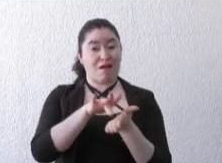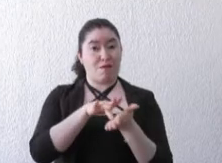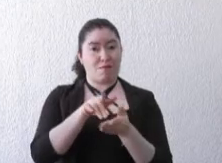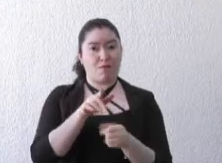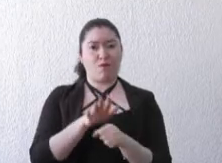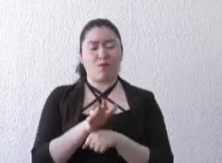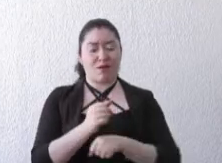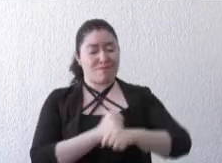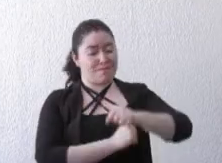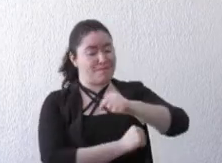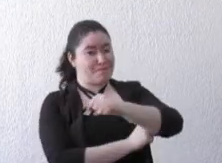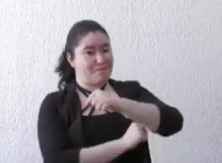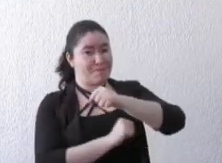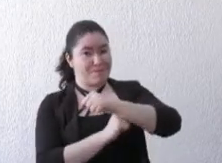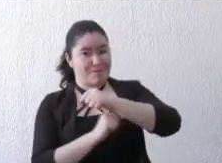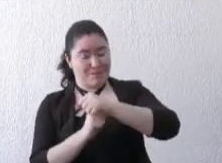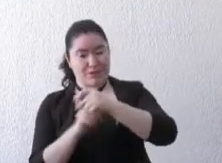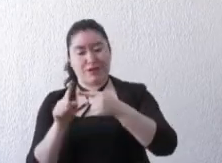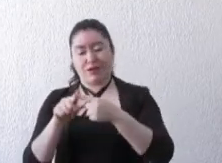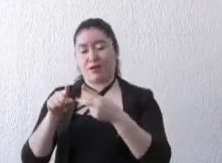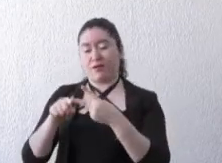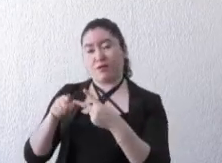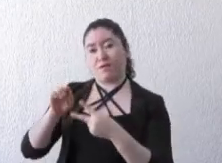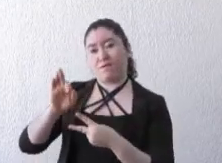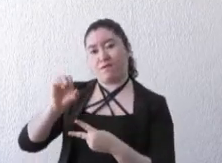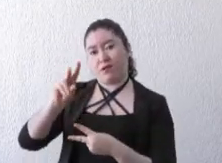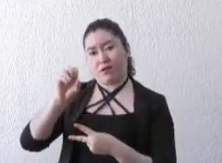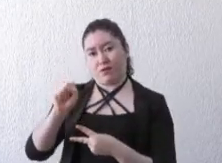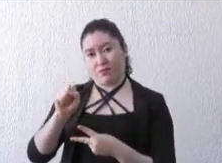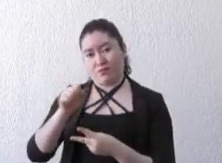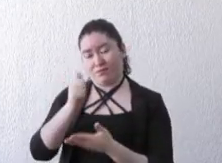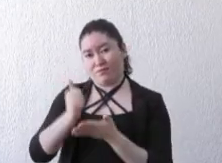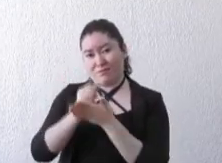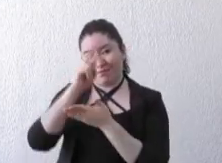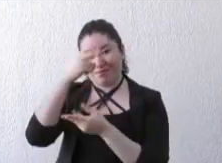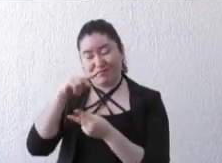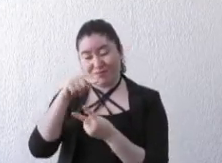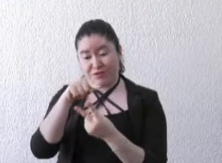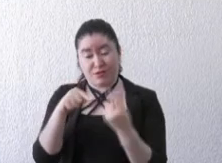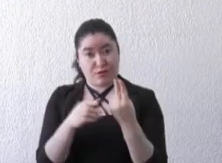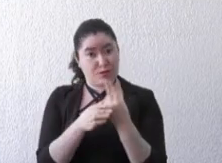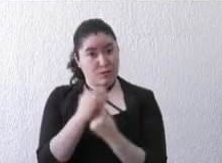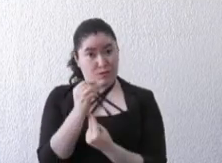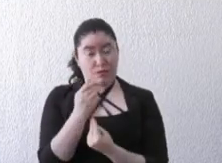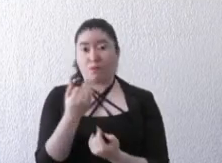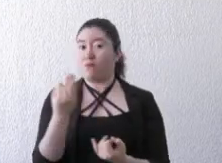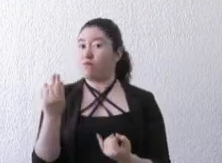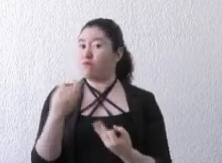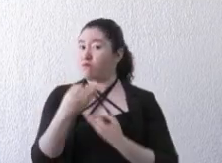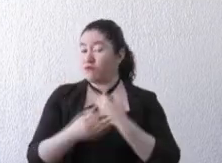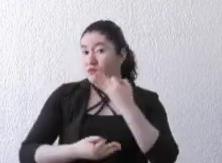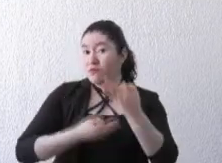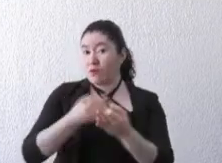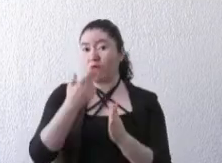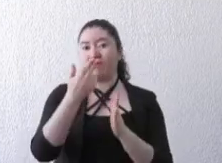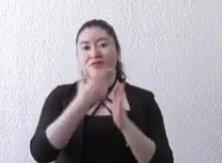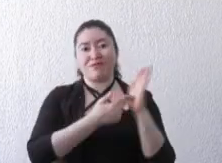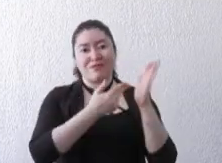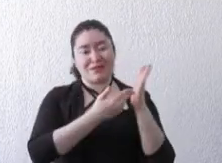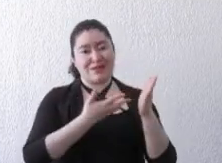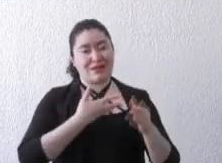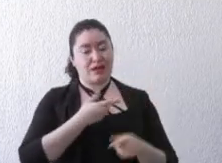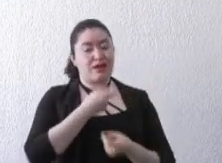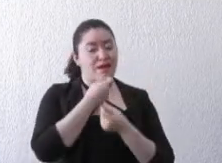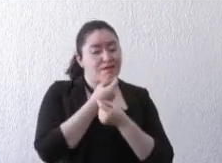y aparte a la red de faros de la Ciudad de México. Entonces, todos los faros tienen una programación de talleres infantiles y